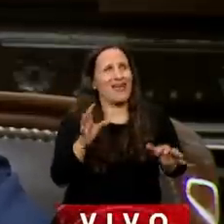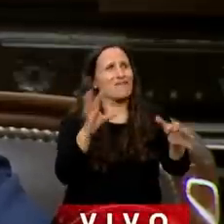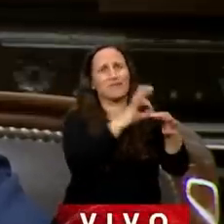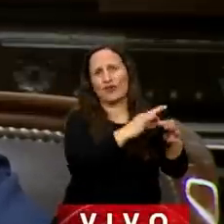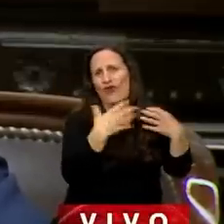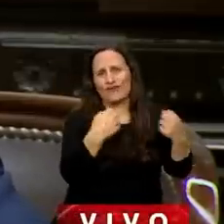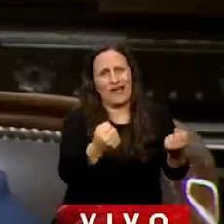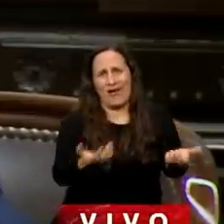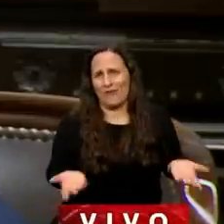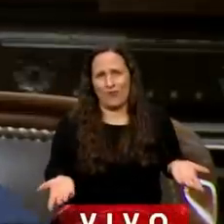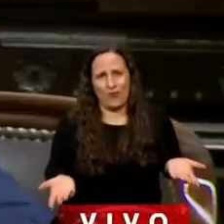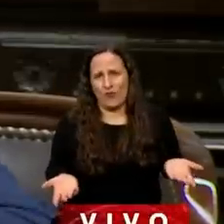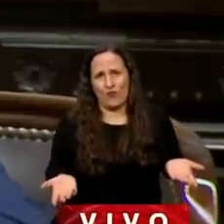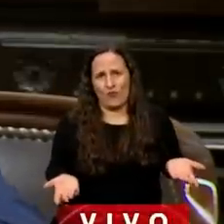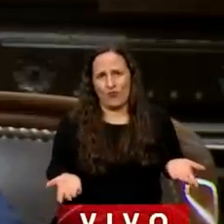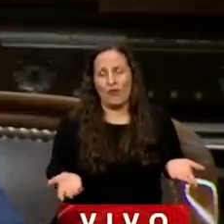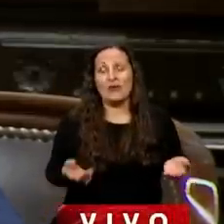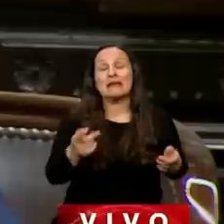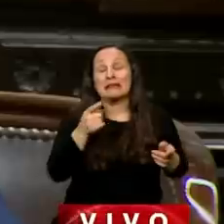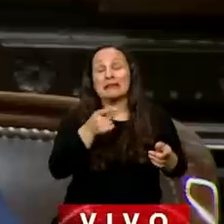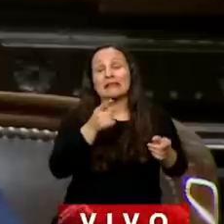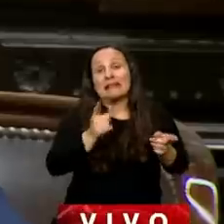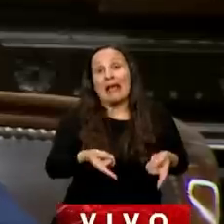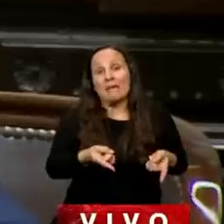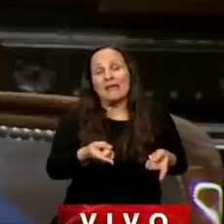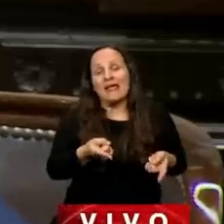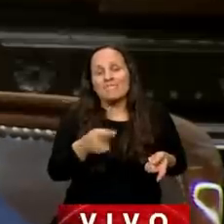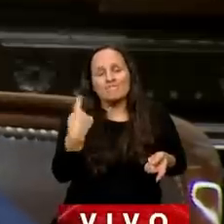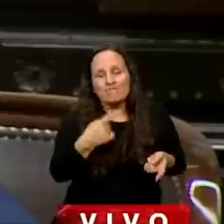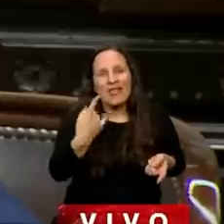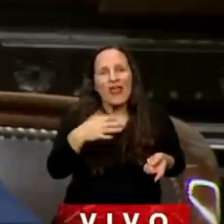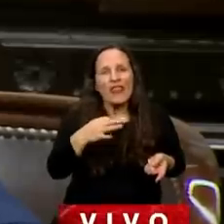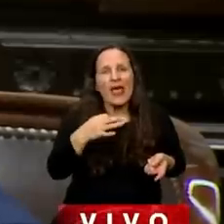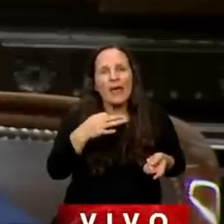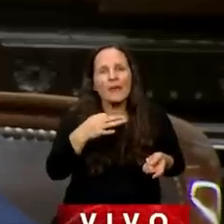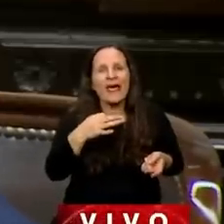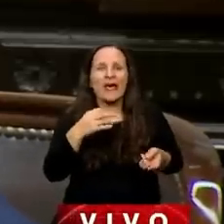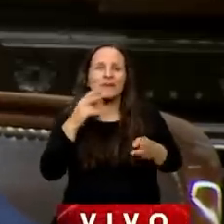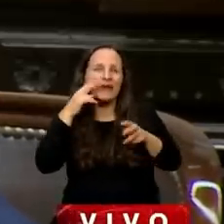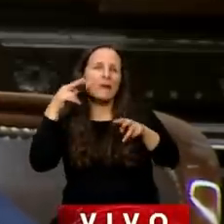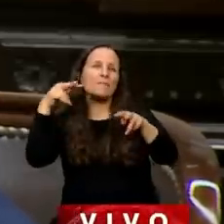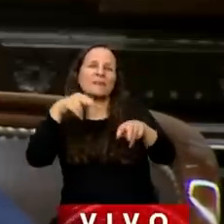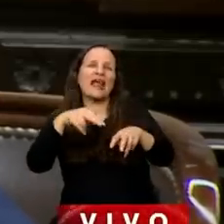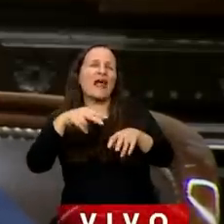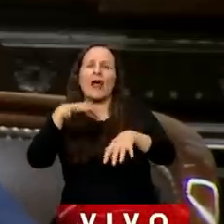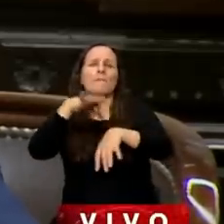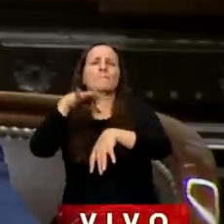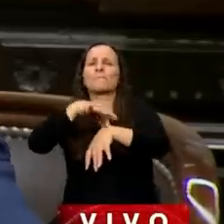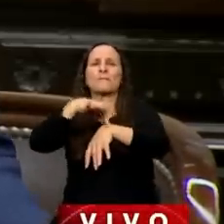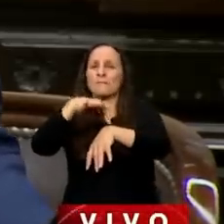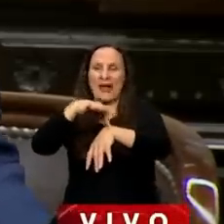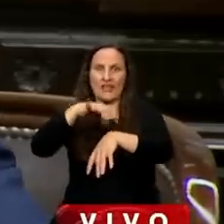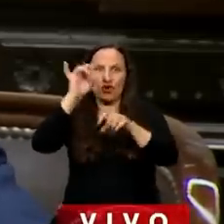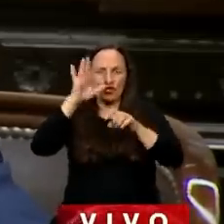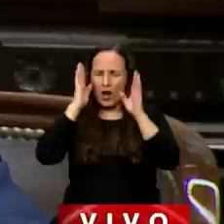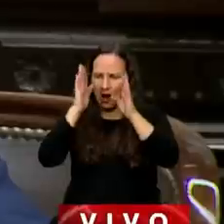salud, y esto también tiene que ver con ir cambiando la visión médico-céntrica hacia una